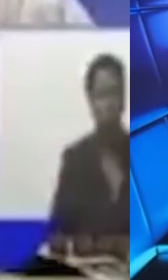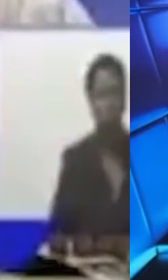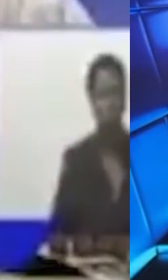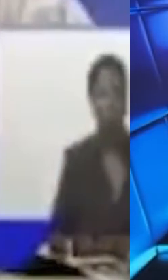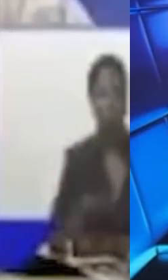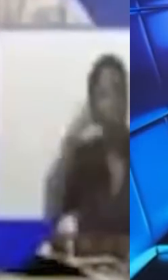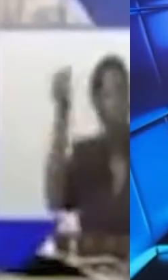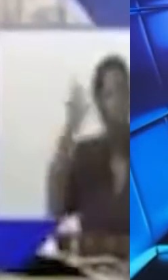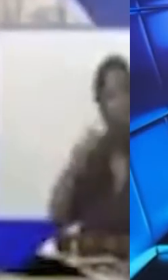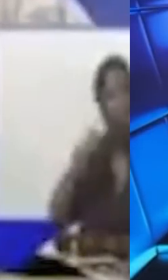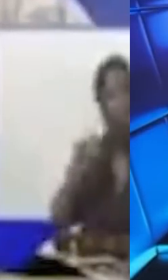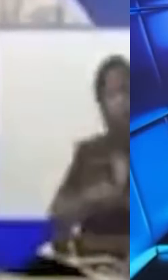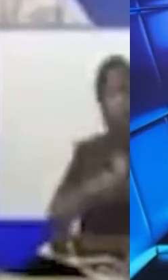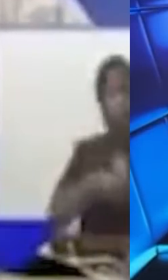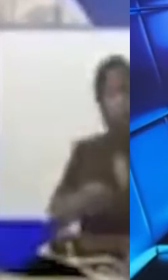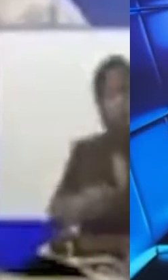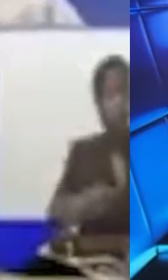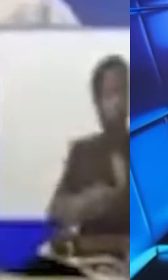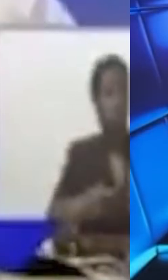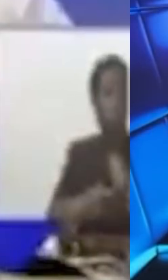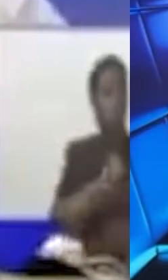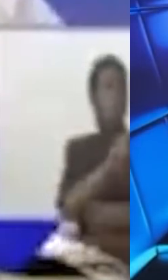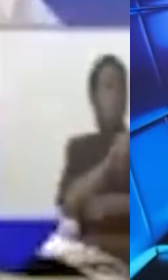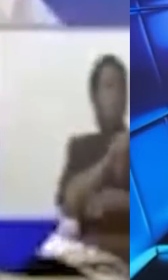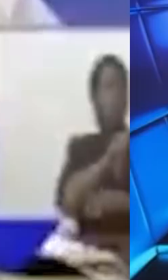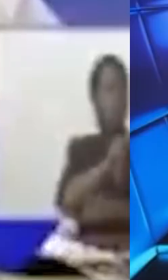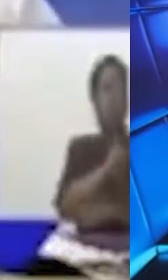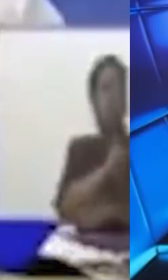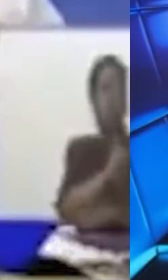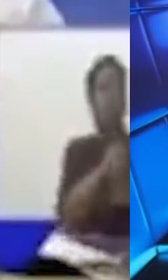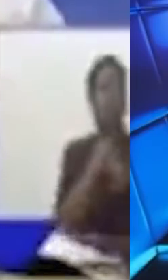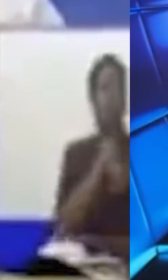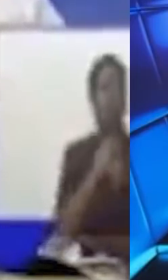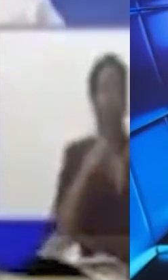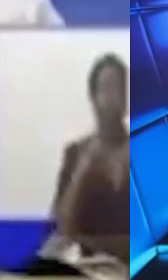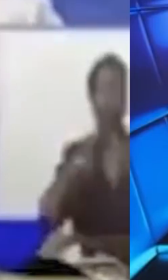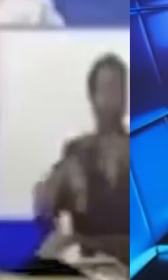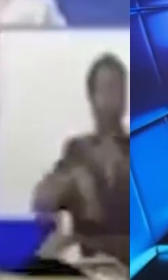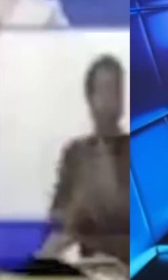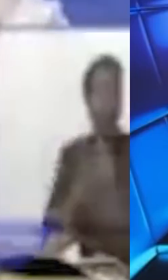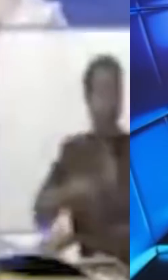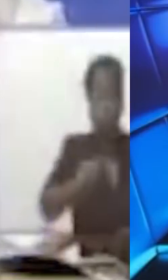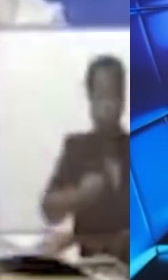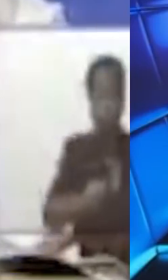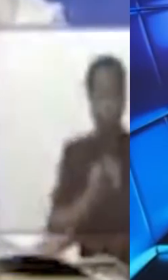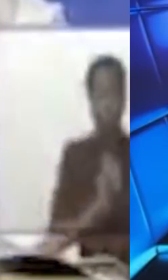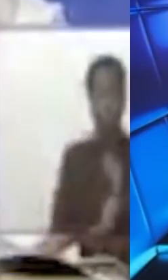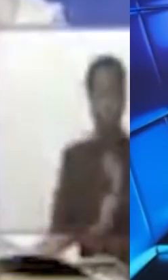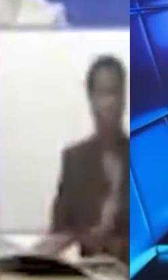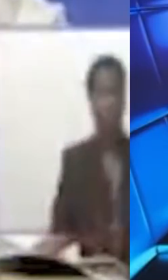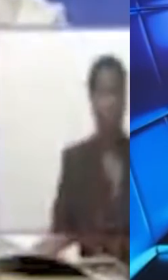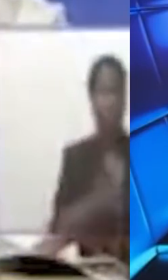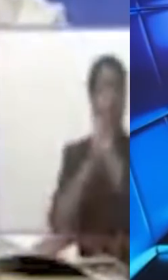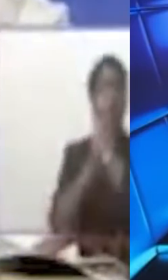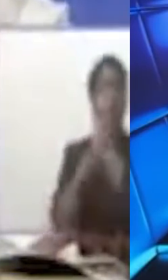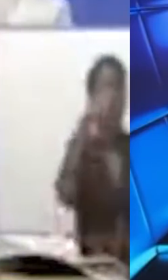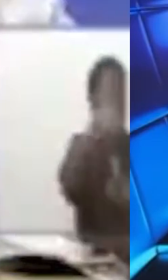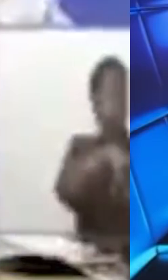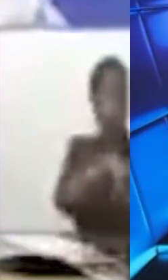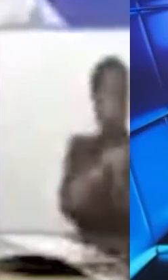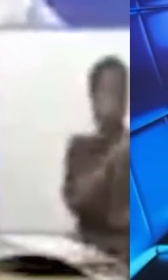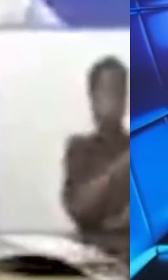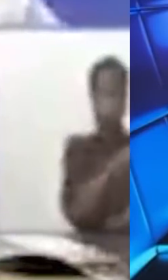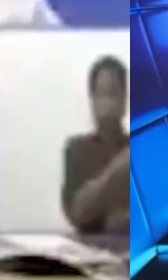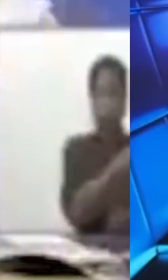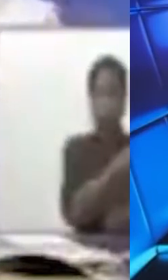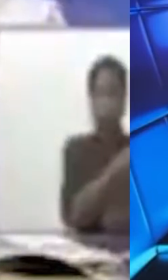Lógicamente, nosotros en la provincia contamos con 12 fallecidos como promedio diario. 8 de ellos en el municipio de Guantánamo y 4 en